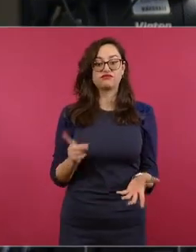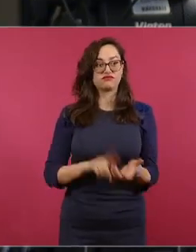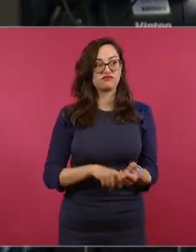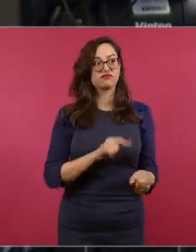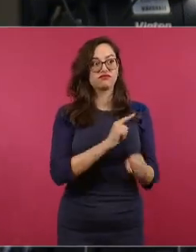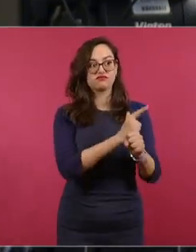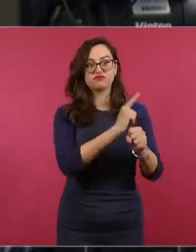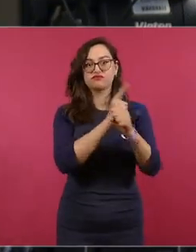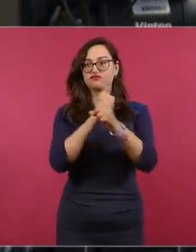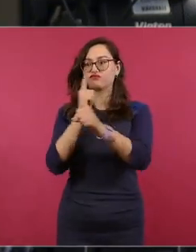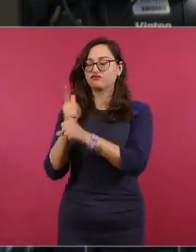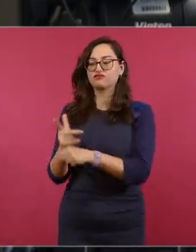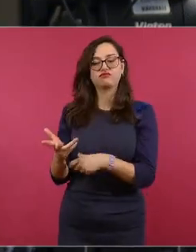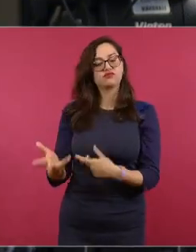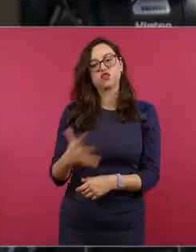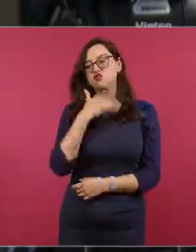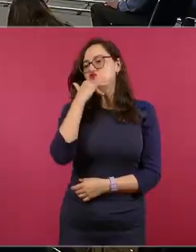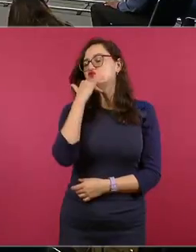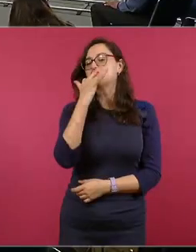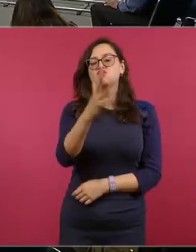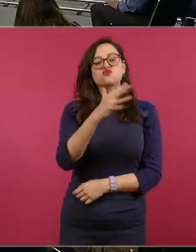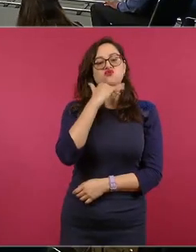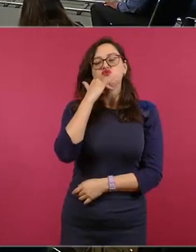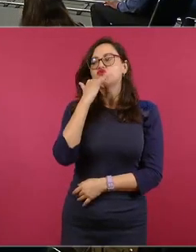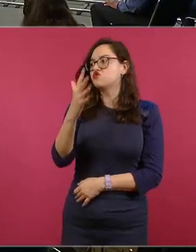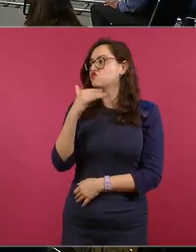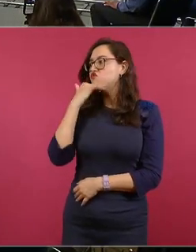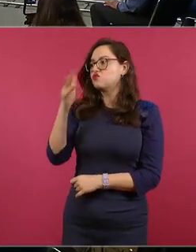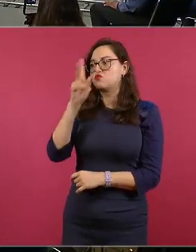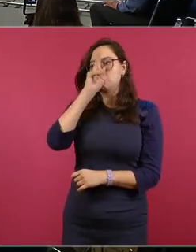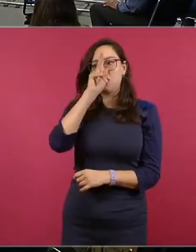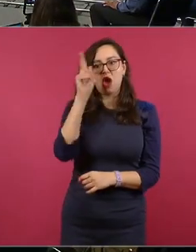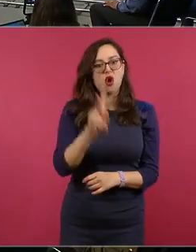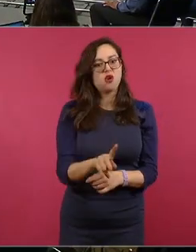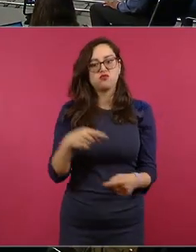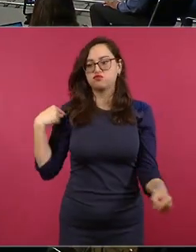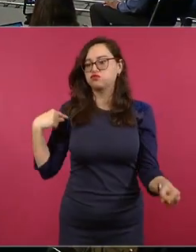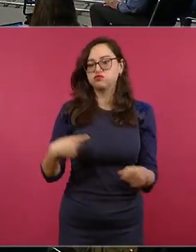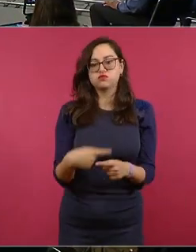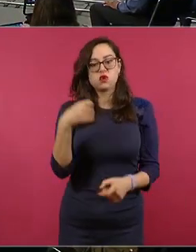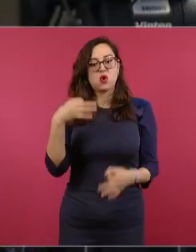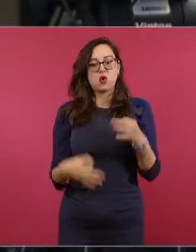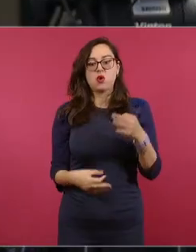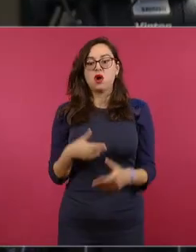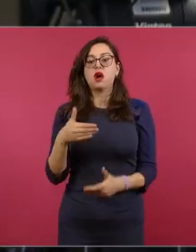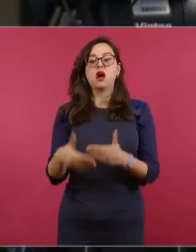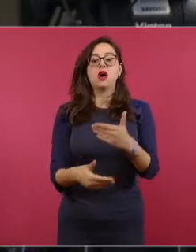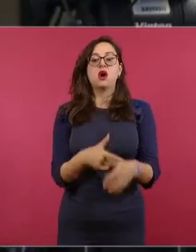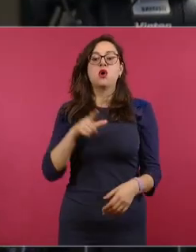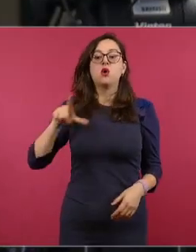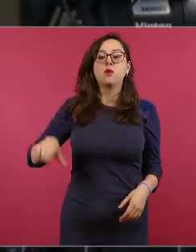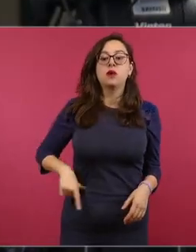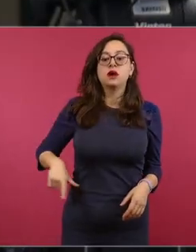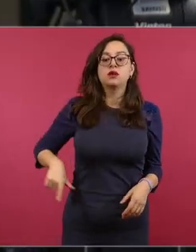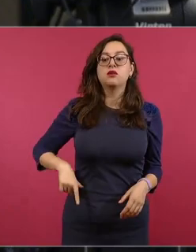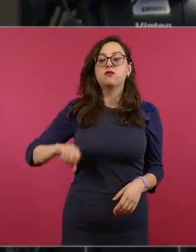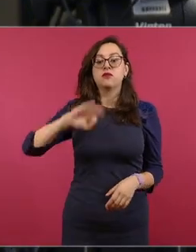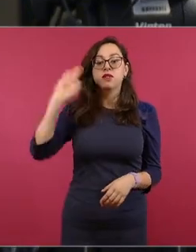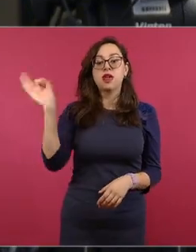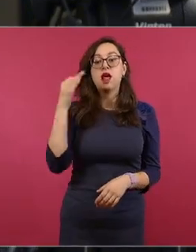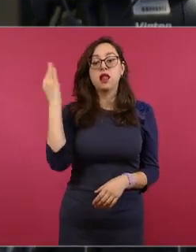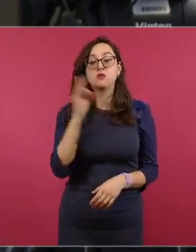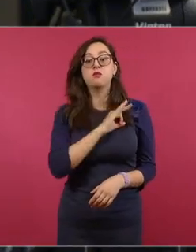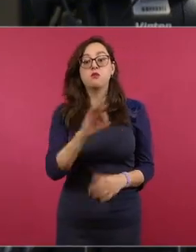igualmente los abogados que han encontrado durante este proceso, y también pide la atención del gobierno federal para que de esa manera salga su